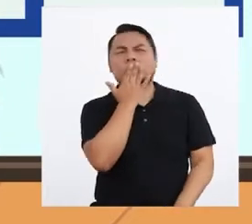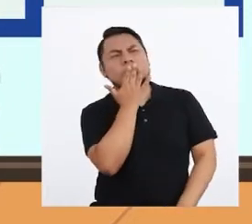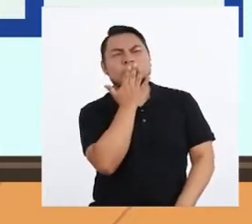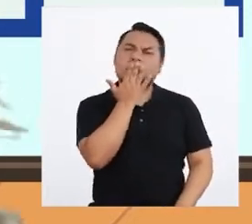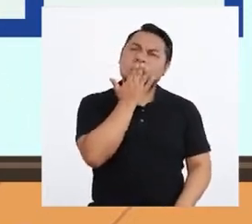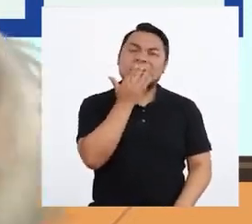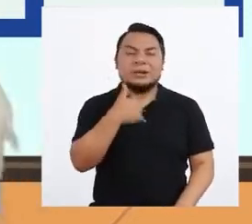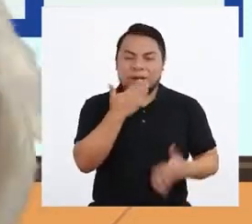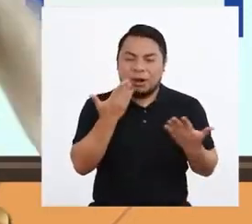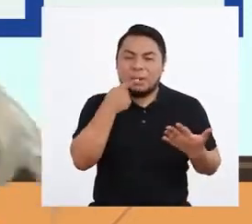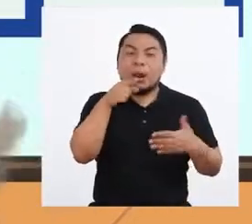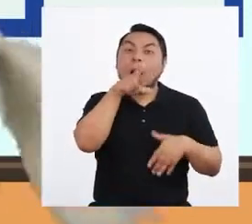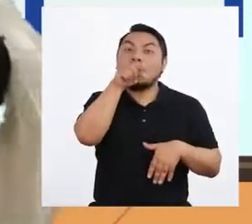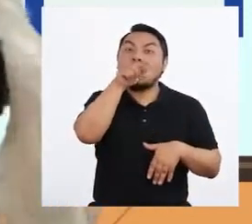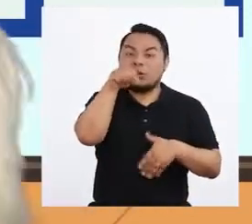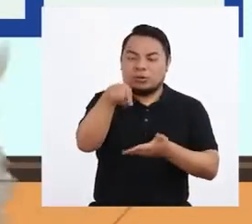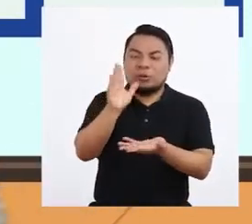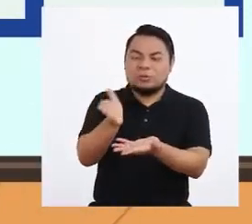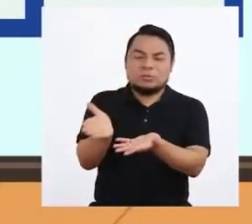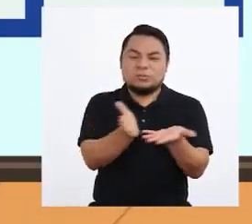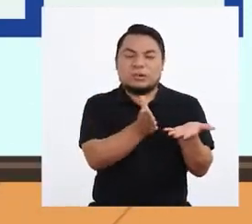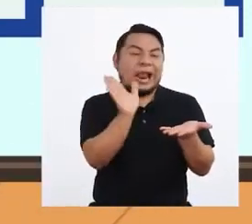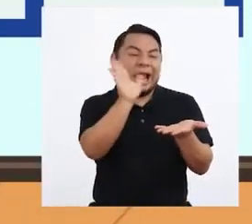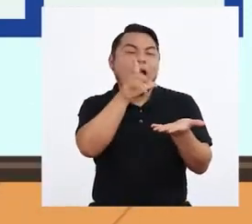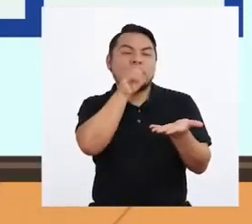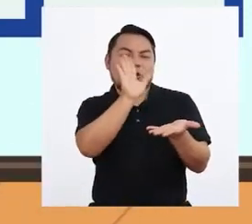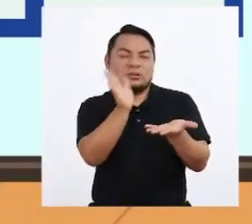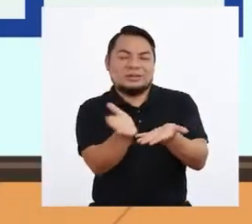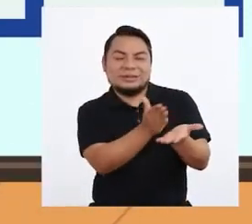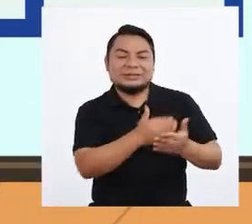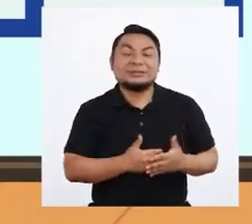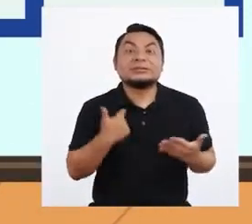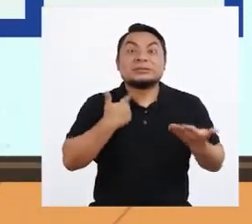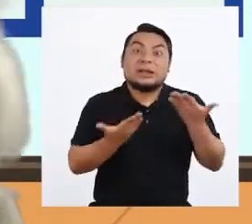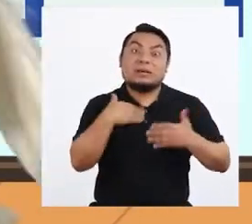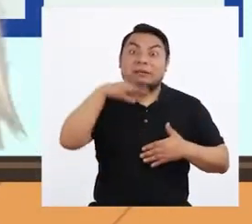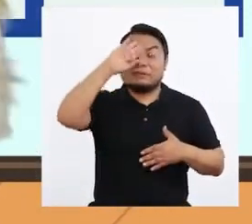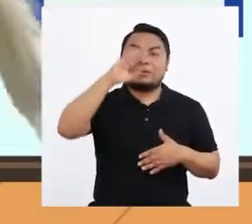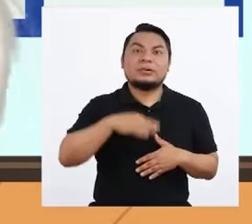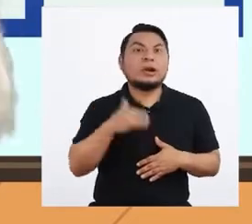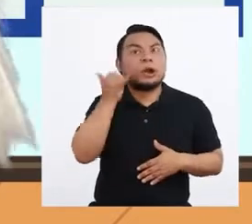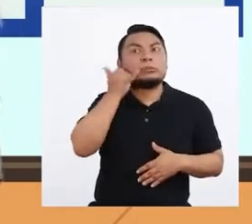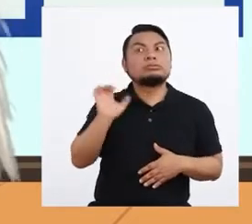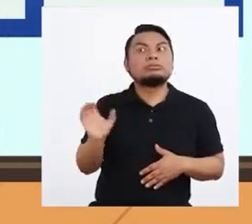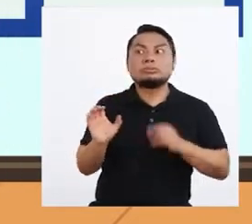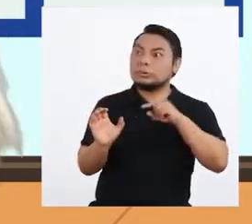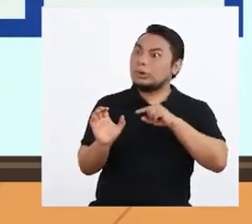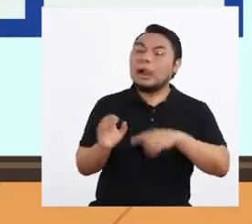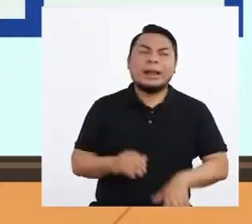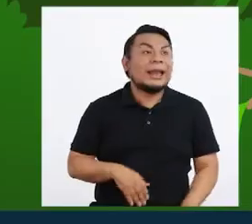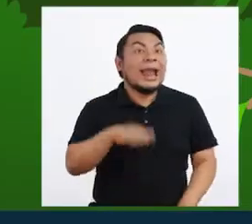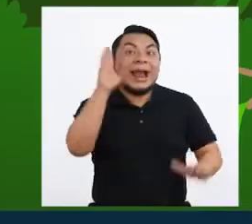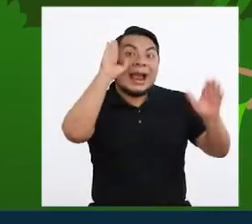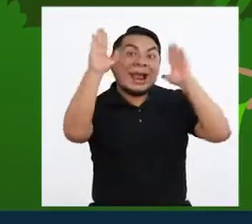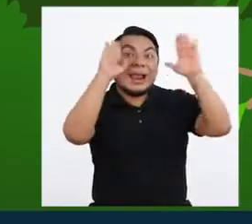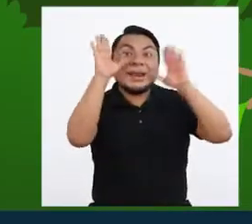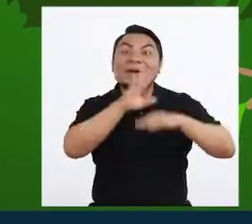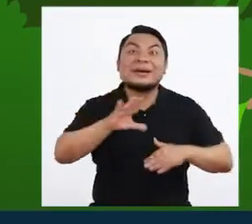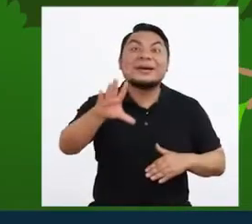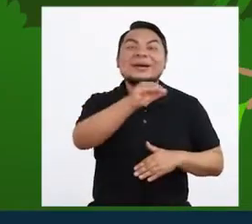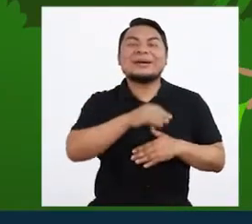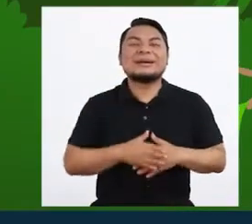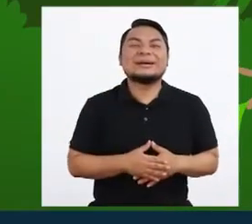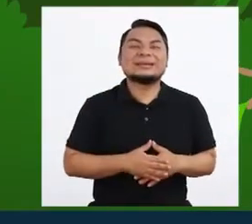que voy a dejar al lado mi pollo. ¡Chao, pollo! ¡Me pude haber enfermado!